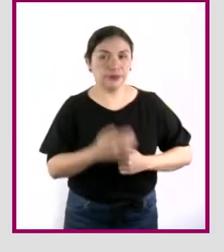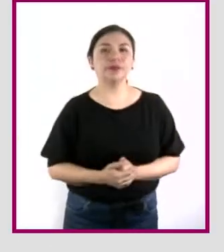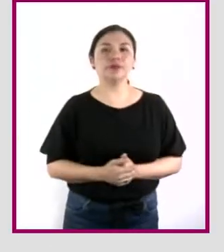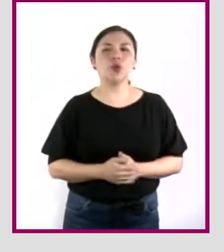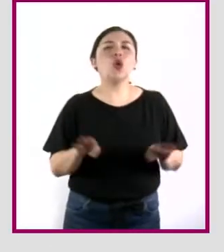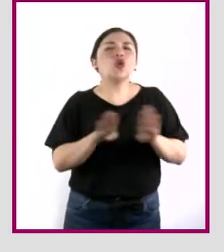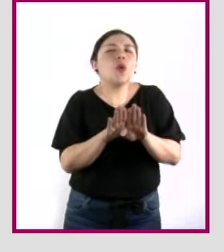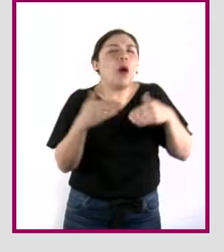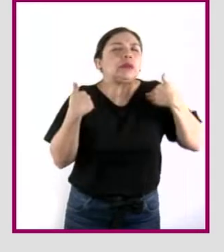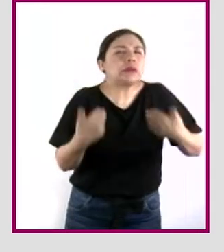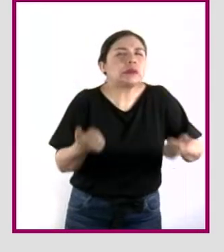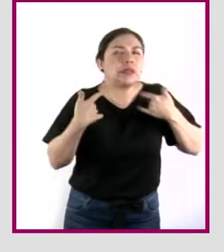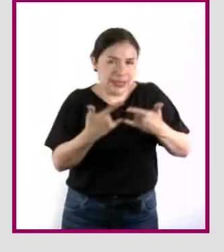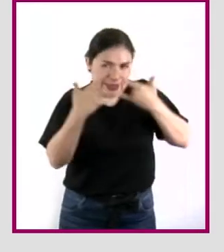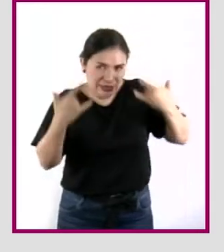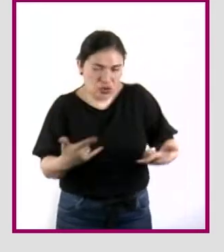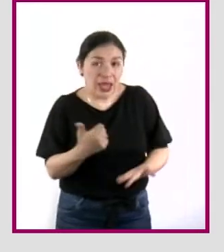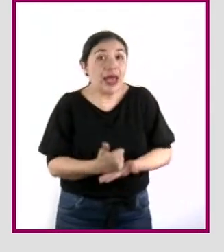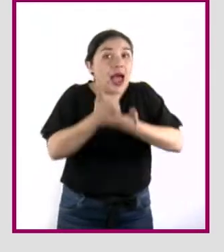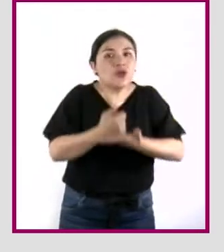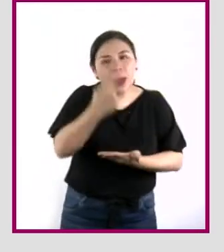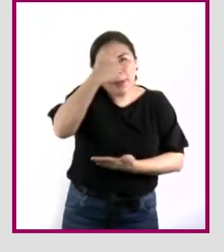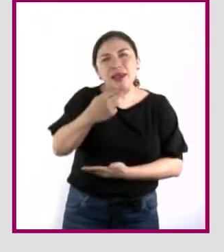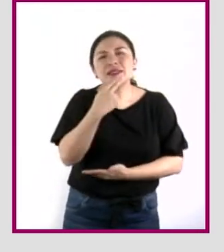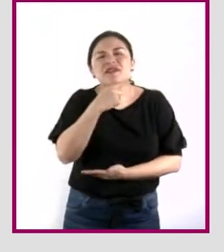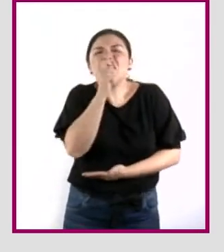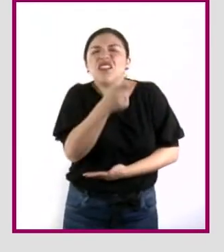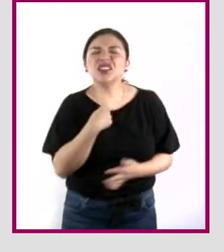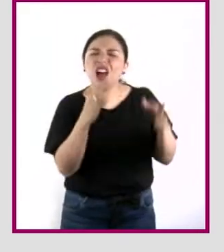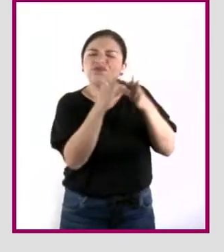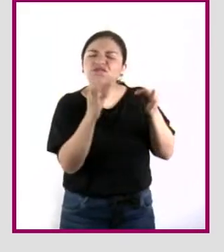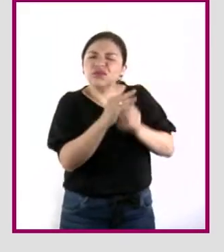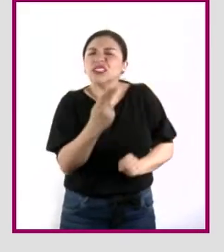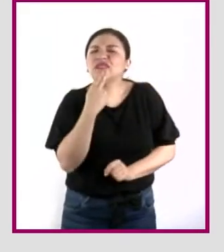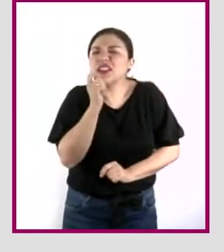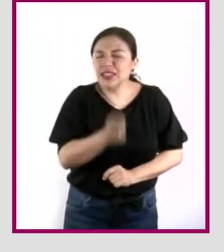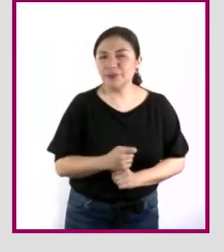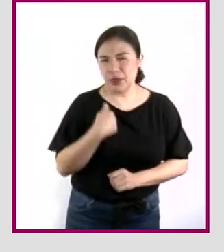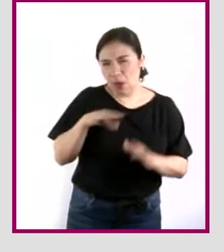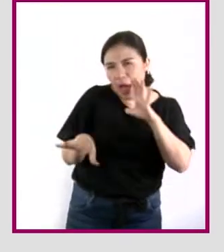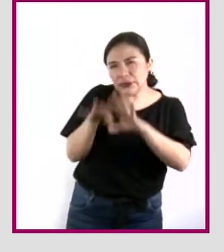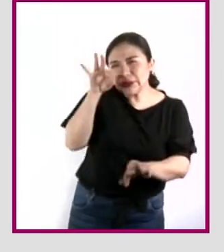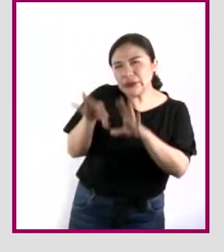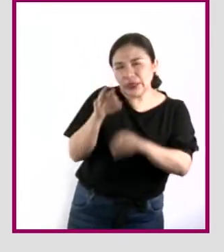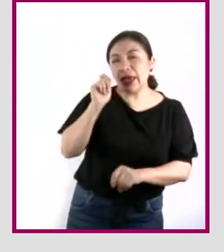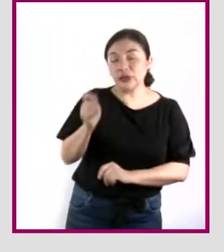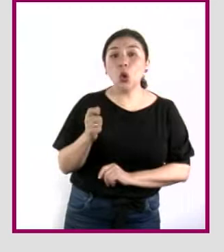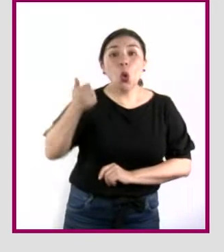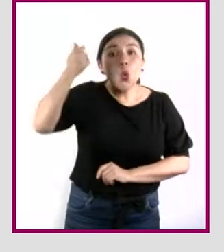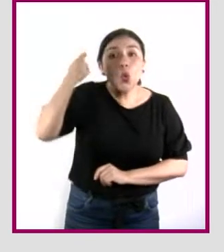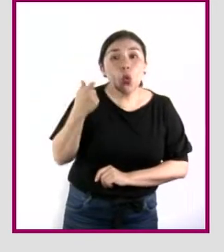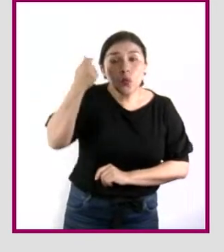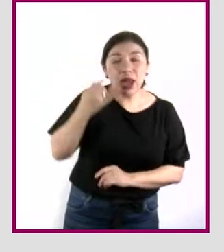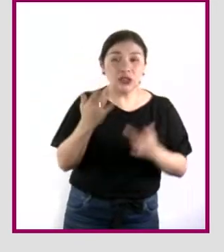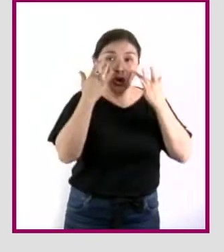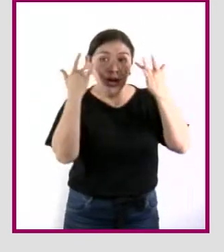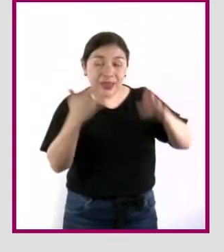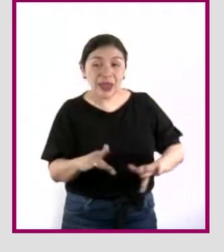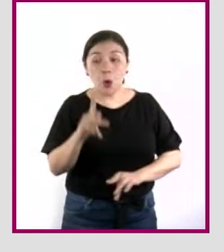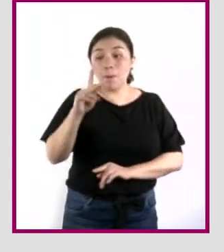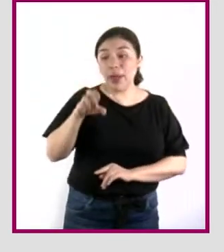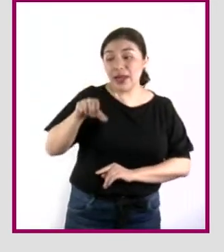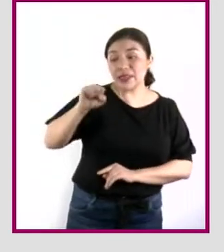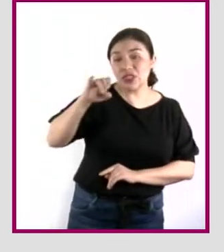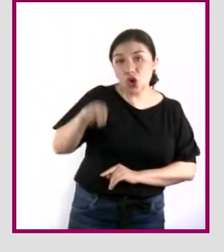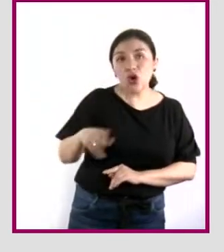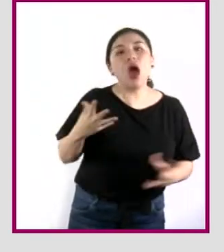para entender mejor la historia nos ayudará a saber de qué estamos hablando. Encontré en diversas fuentes que la jubilación, el retiro y la pensión